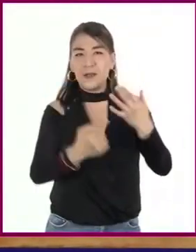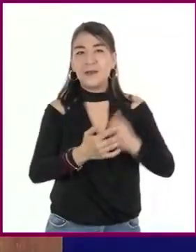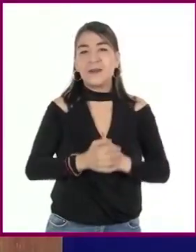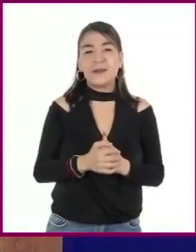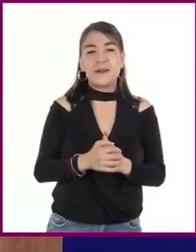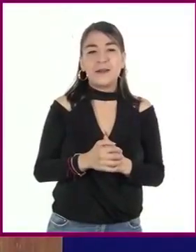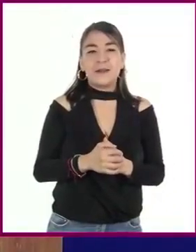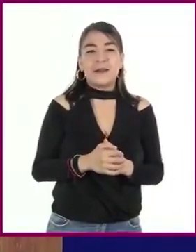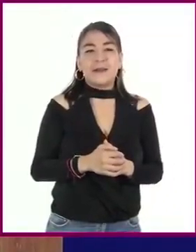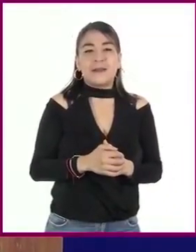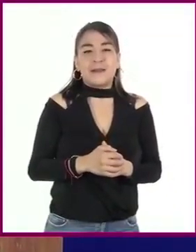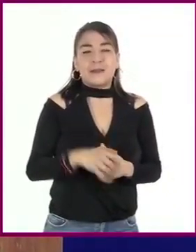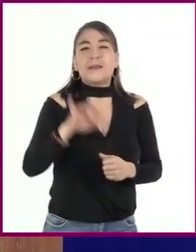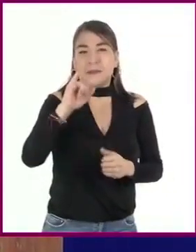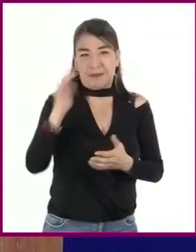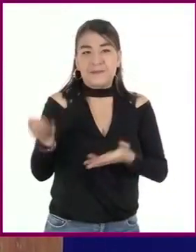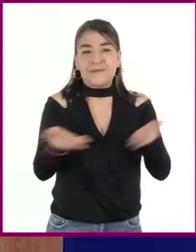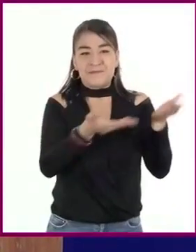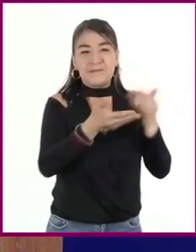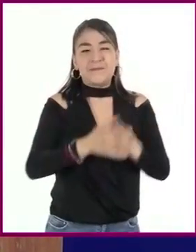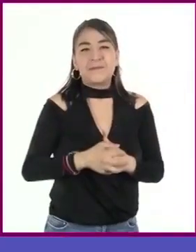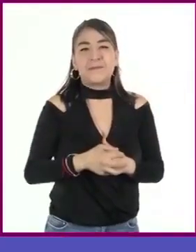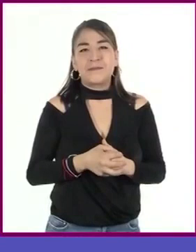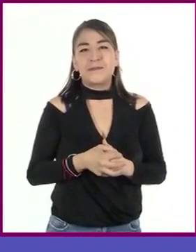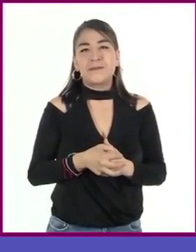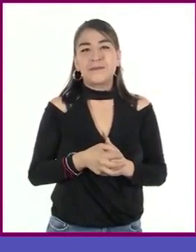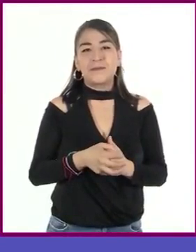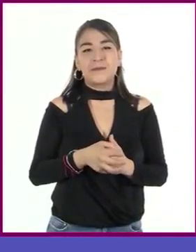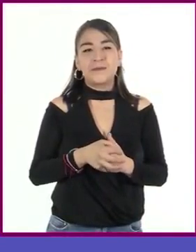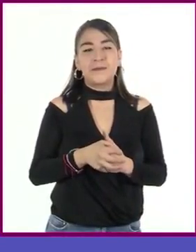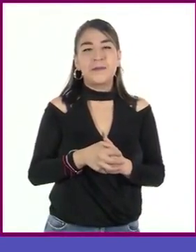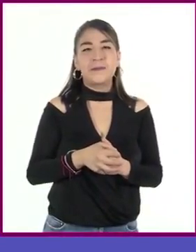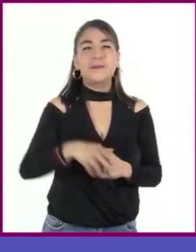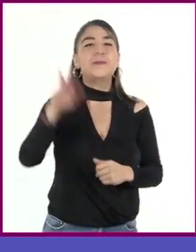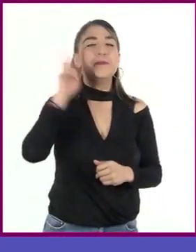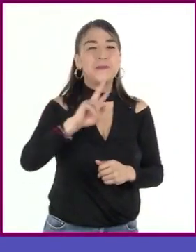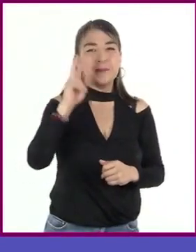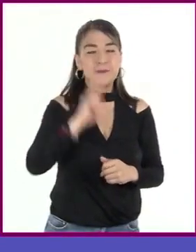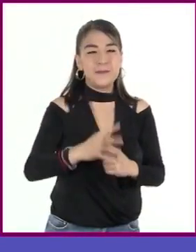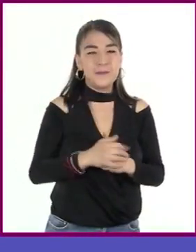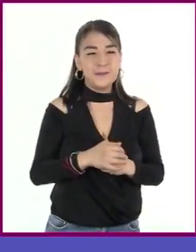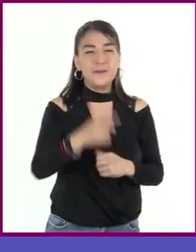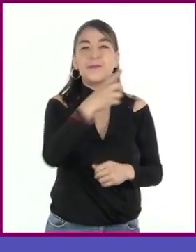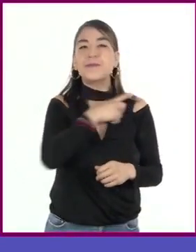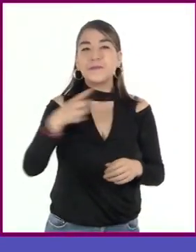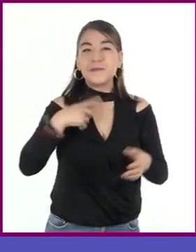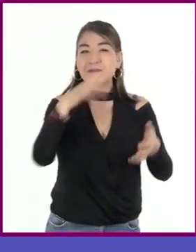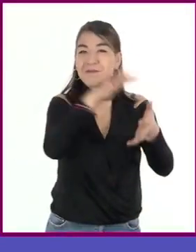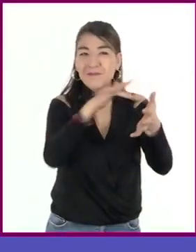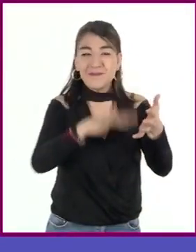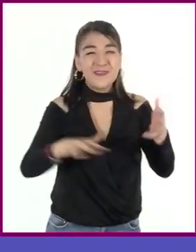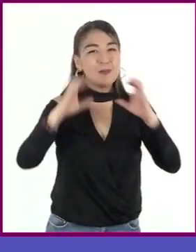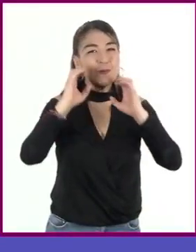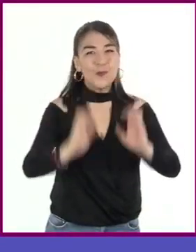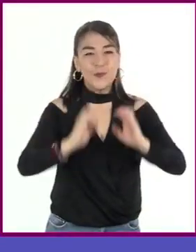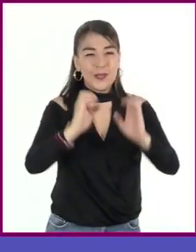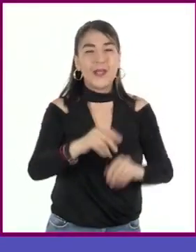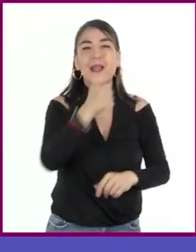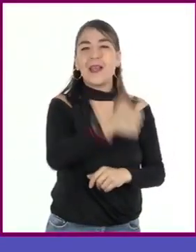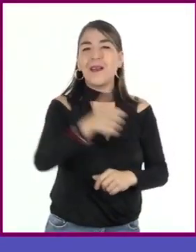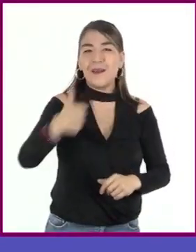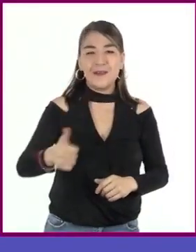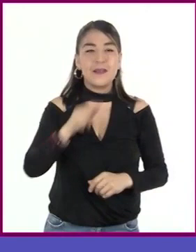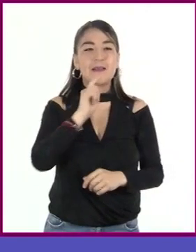tal? Adelante, profesora. A ver, debo leer con cuidado cada una de sus cláusulas.